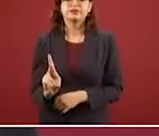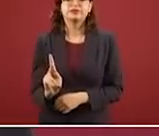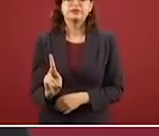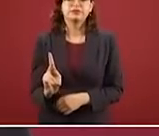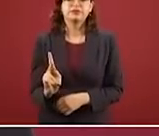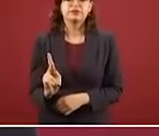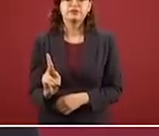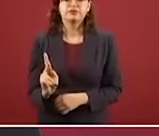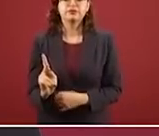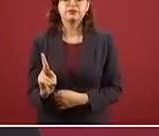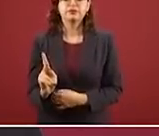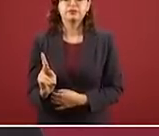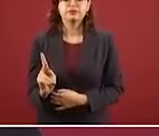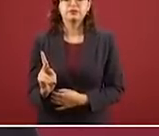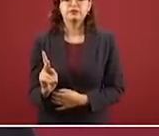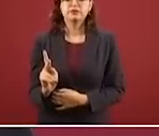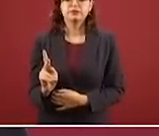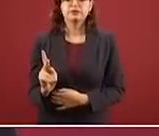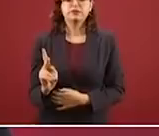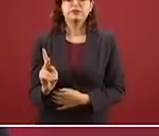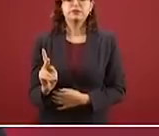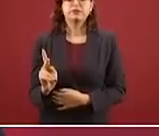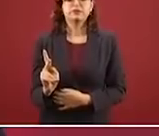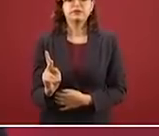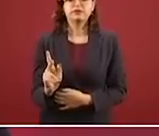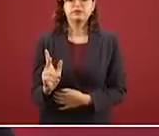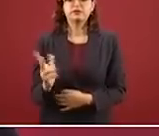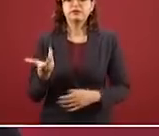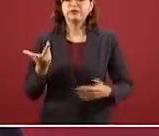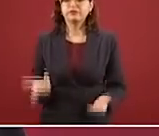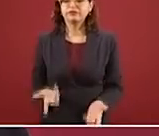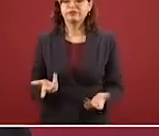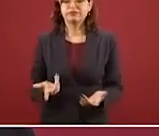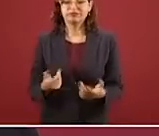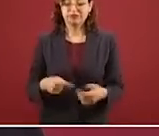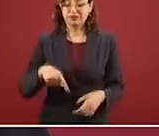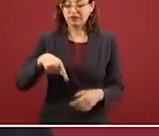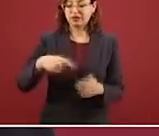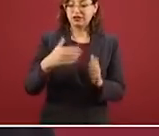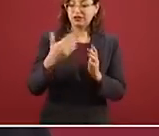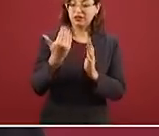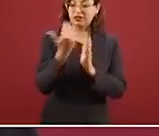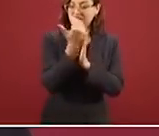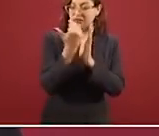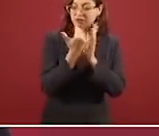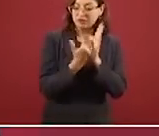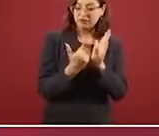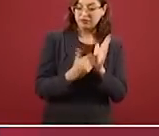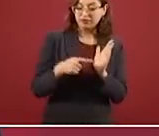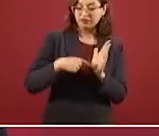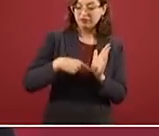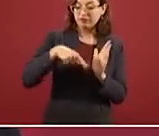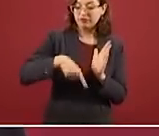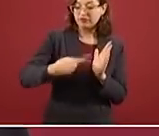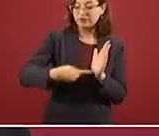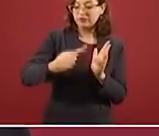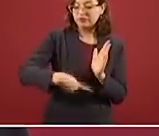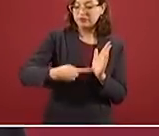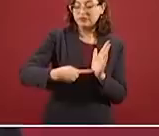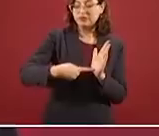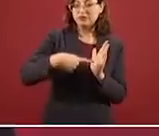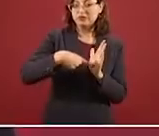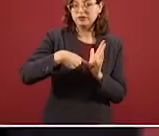aplicar recetas, no se pueden llevar experiencias,